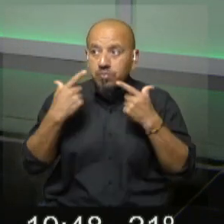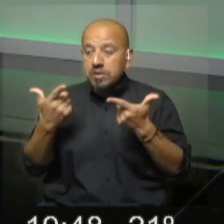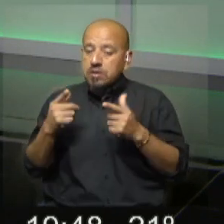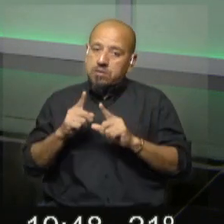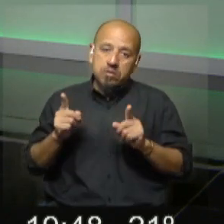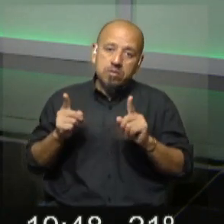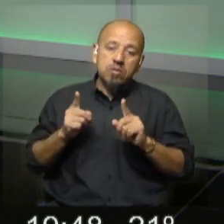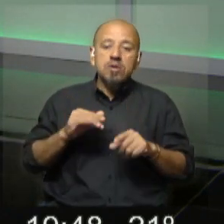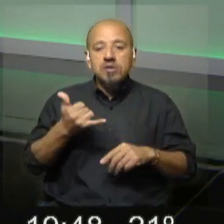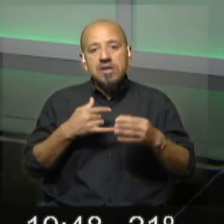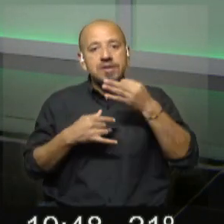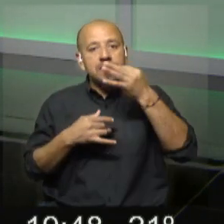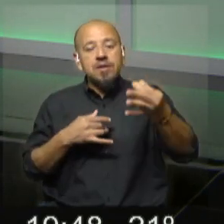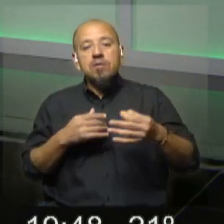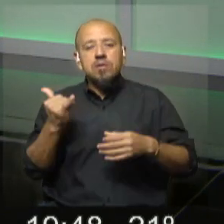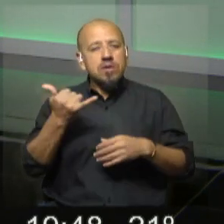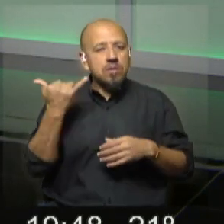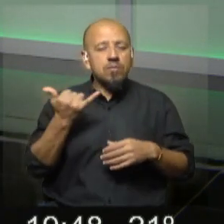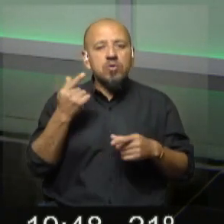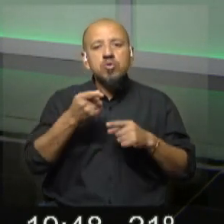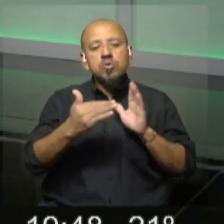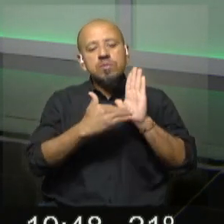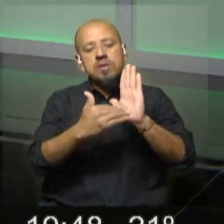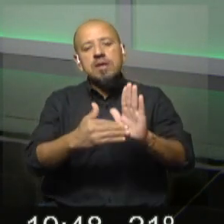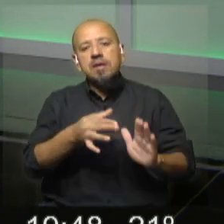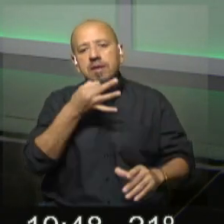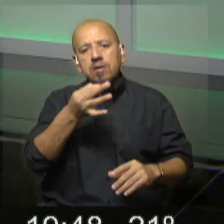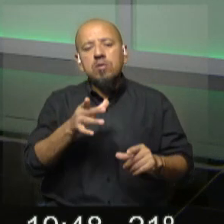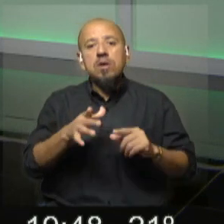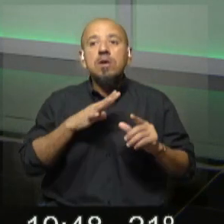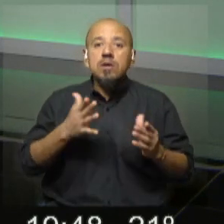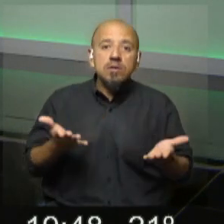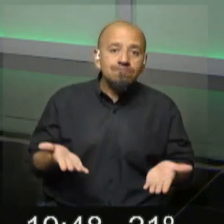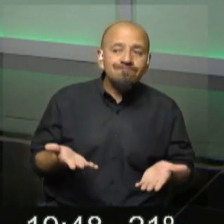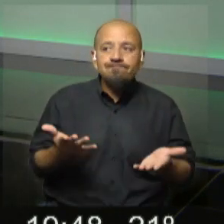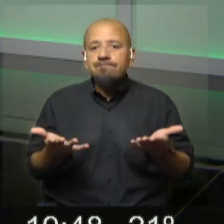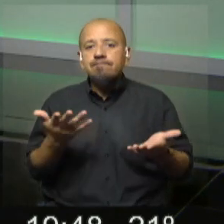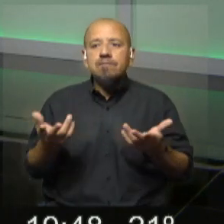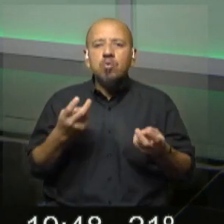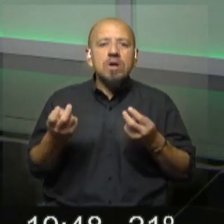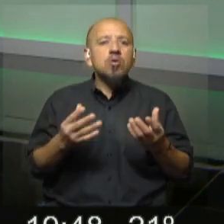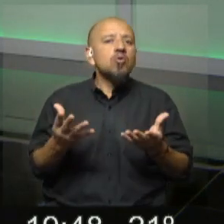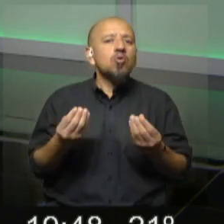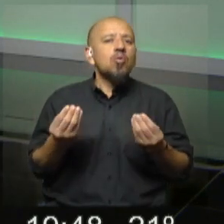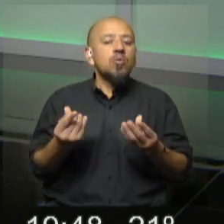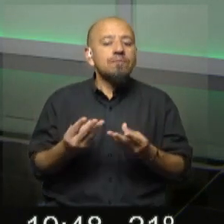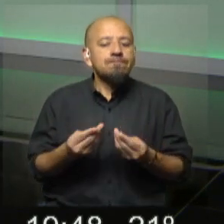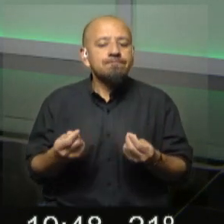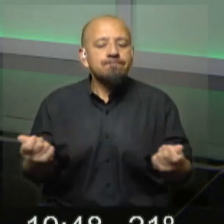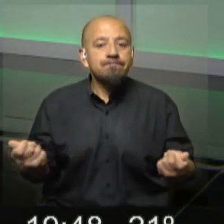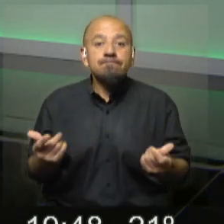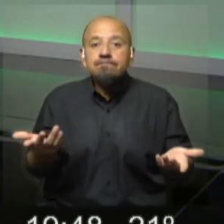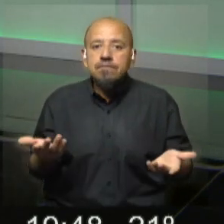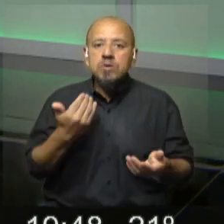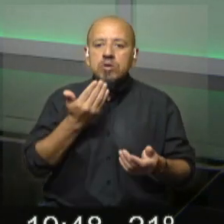venía anunciando hace un tiempo, sus representantes habían dicho que iban a buscar una forma de hacer una disolución elegante, no